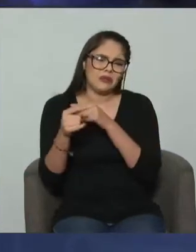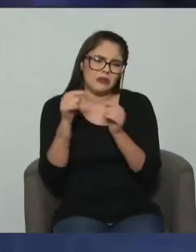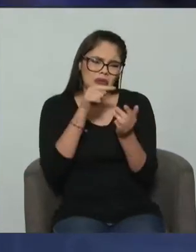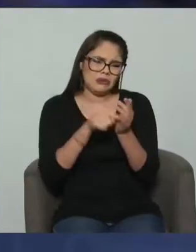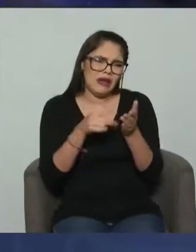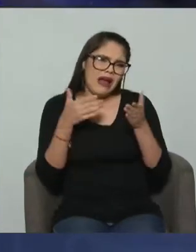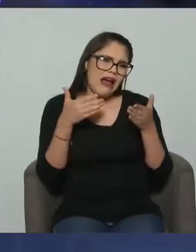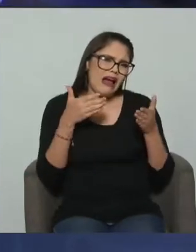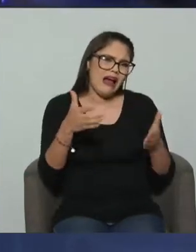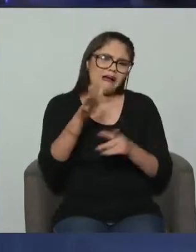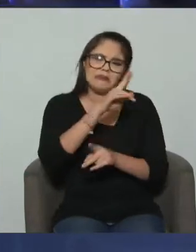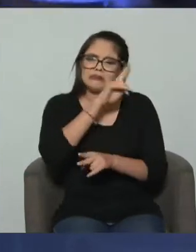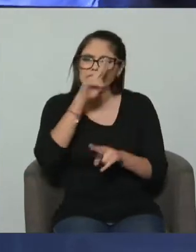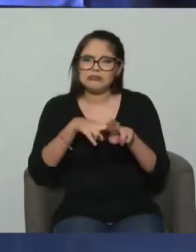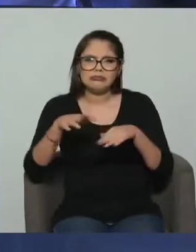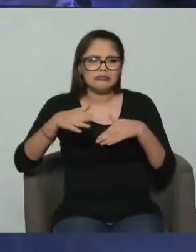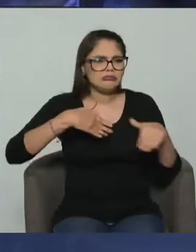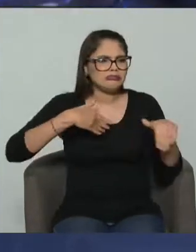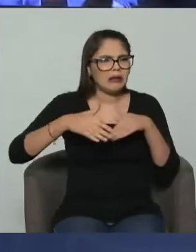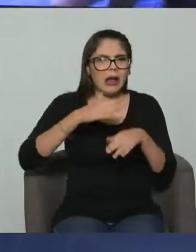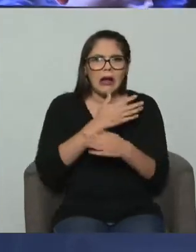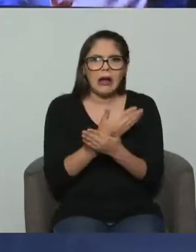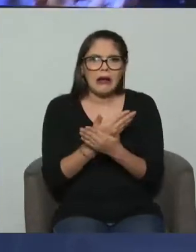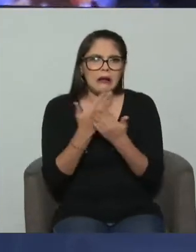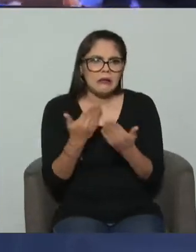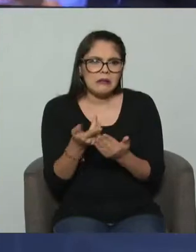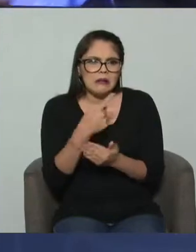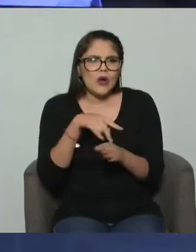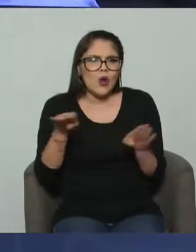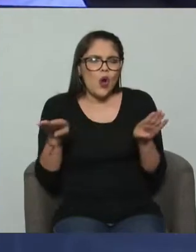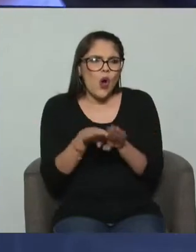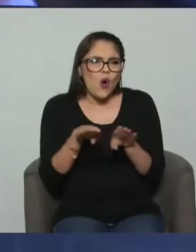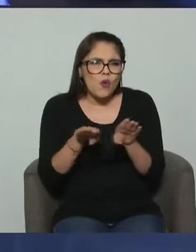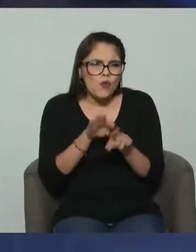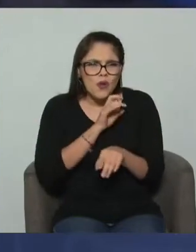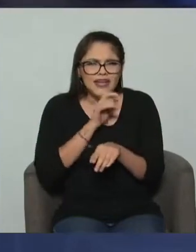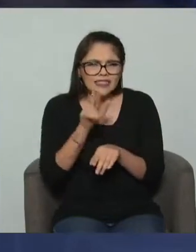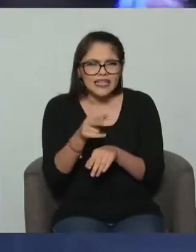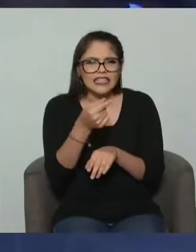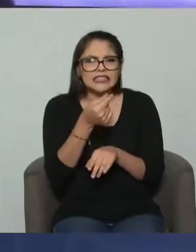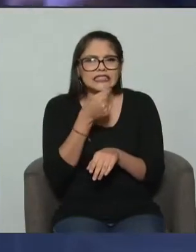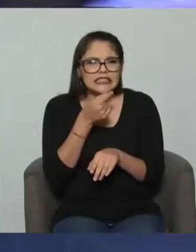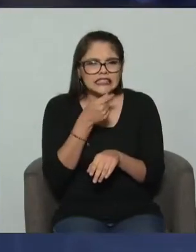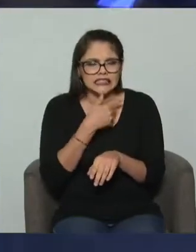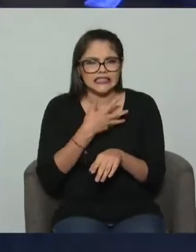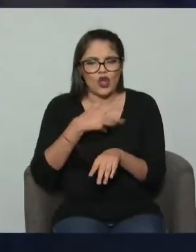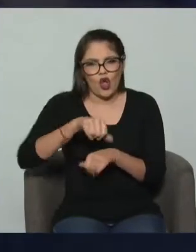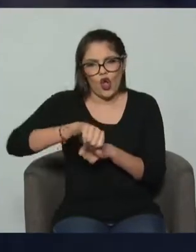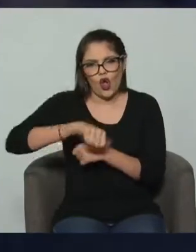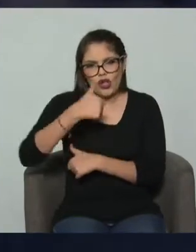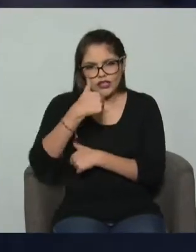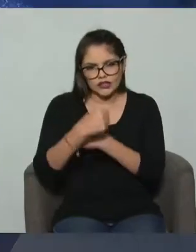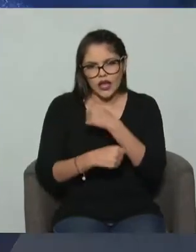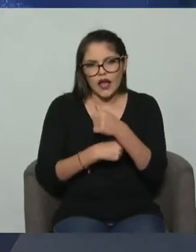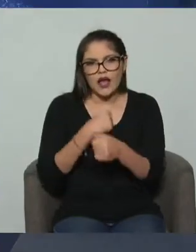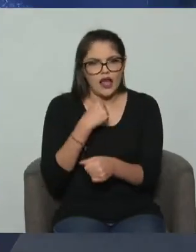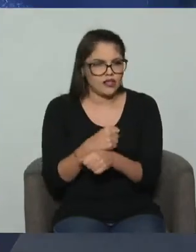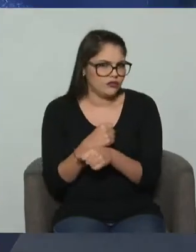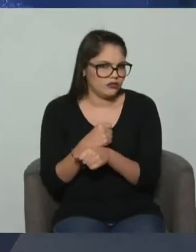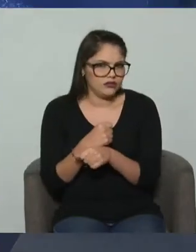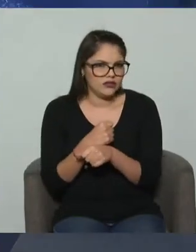tras tragedia, hermanitos que estaban jugando con la pistola y le dispararon, uno